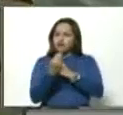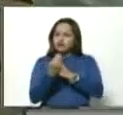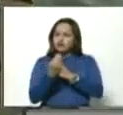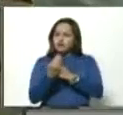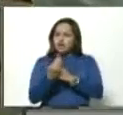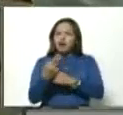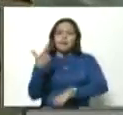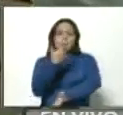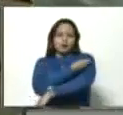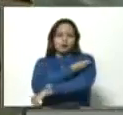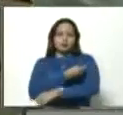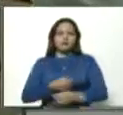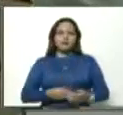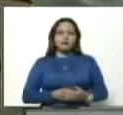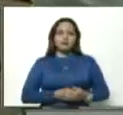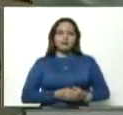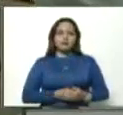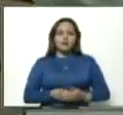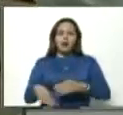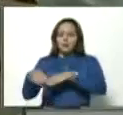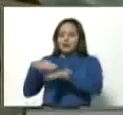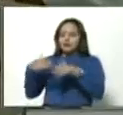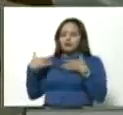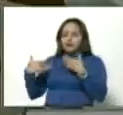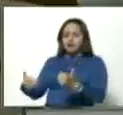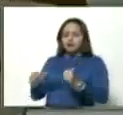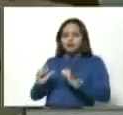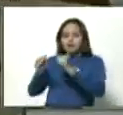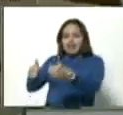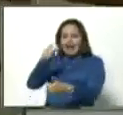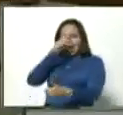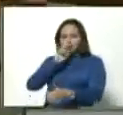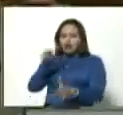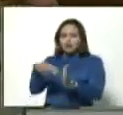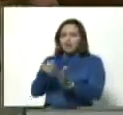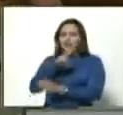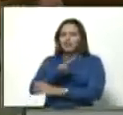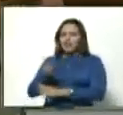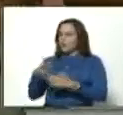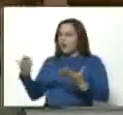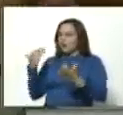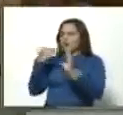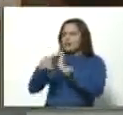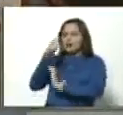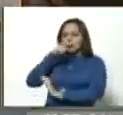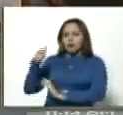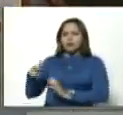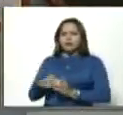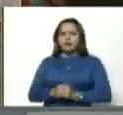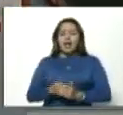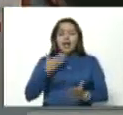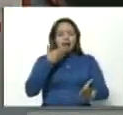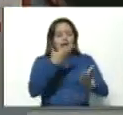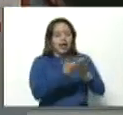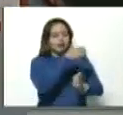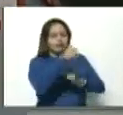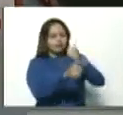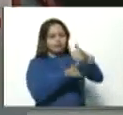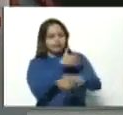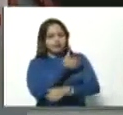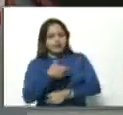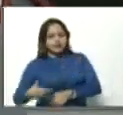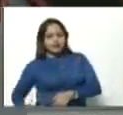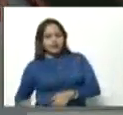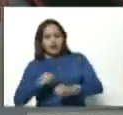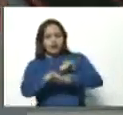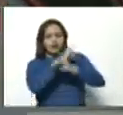ministro Alvarado, inicia este año 2022. ¿Qué mensaje le tenemos a nuestro pueblo Sí, gracias, vicepresidenta. Feliz año para todo